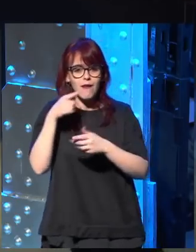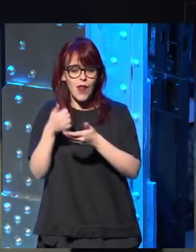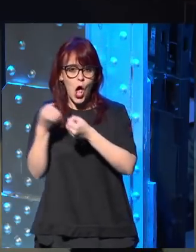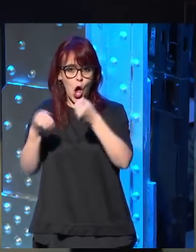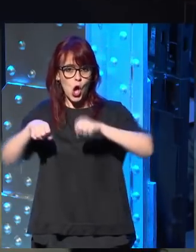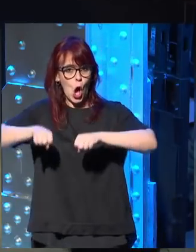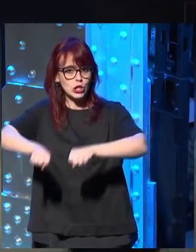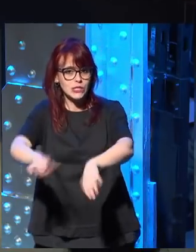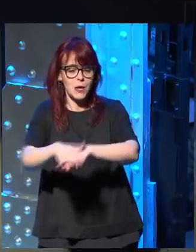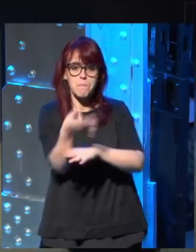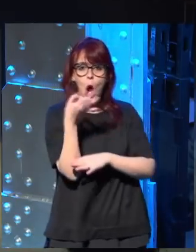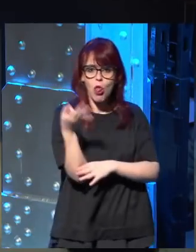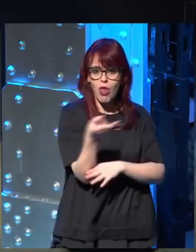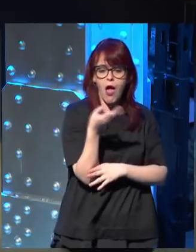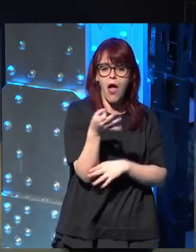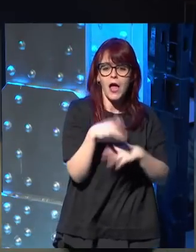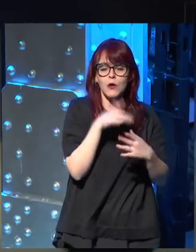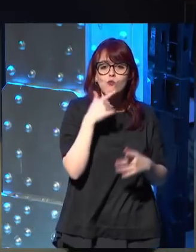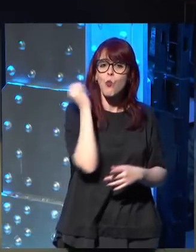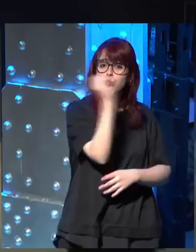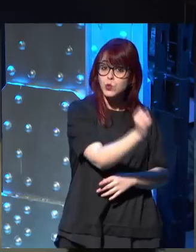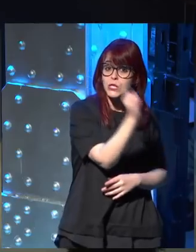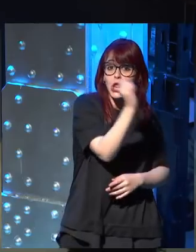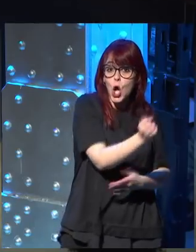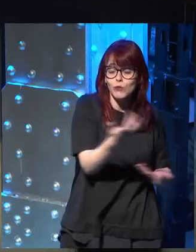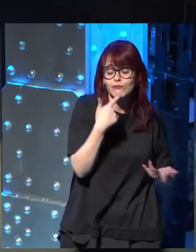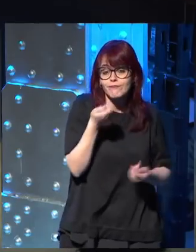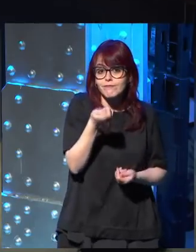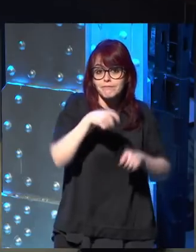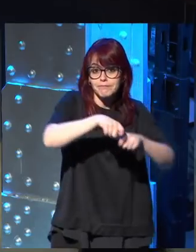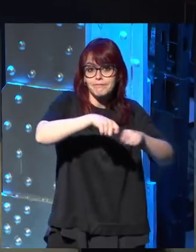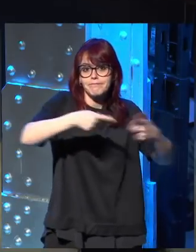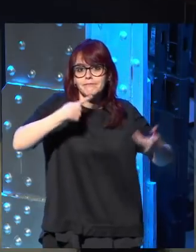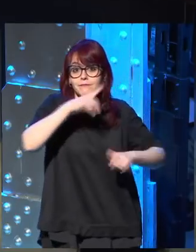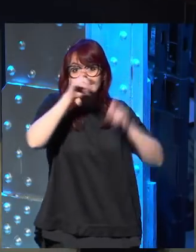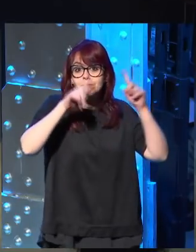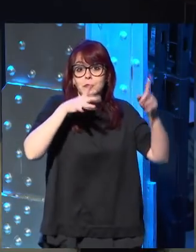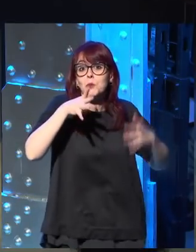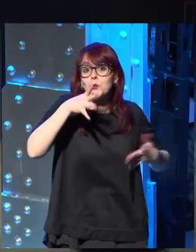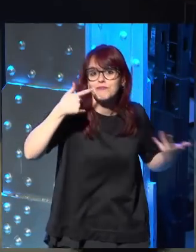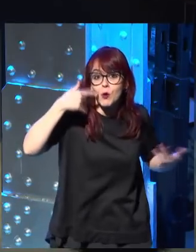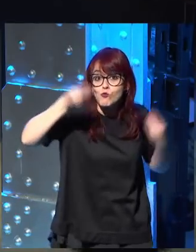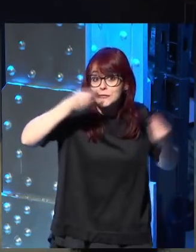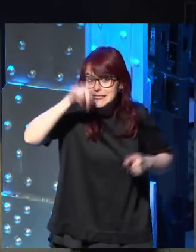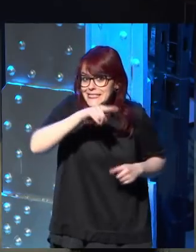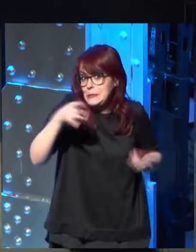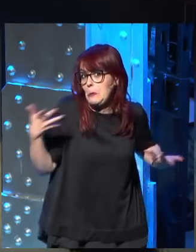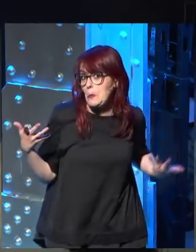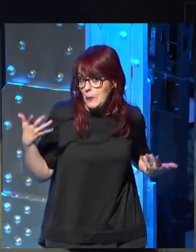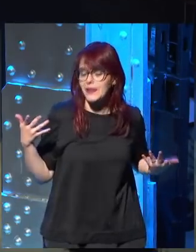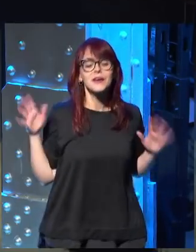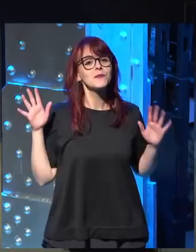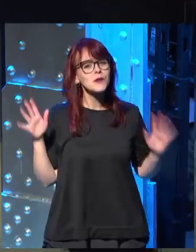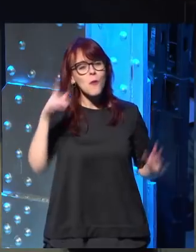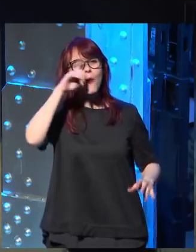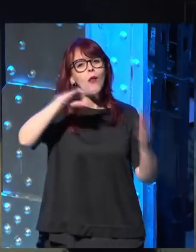hasta monedas, hasta vi un cuchillo también, no exactamente no decían en qué momento lo habían utilizado,